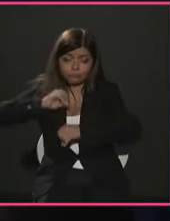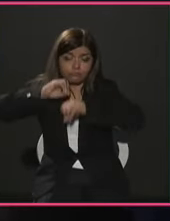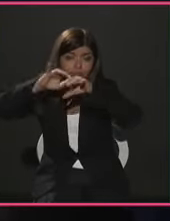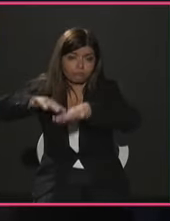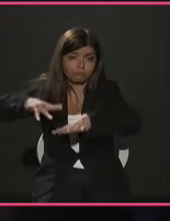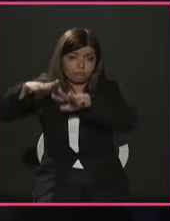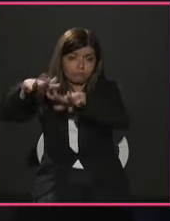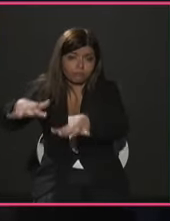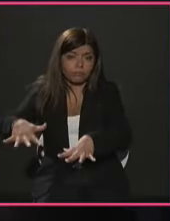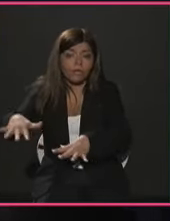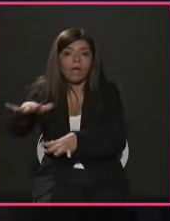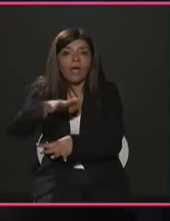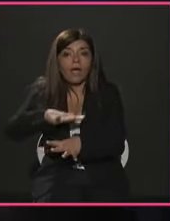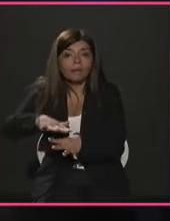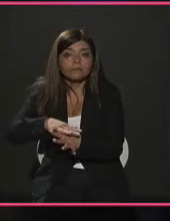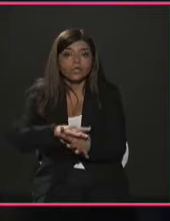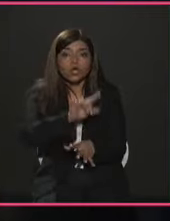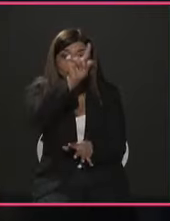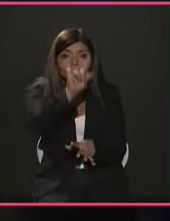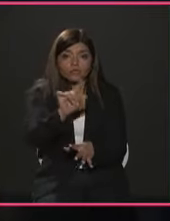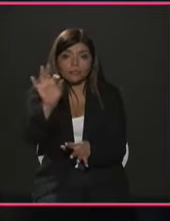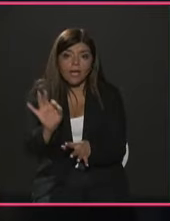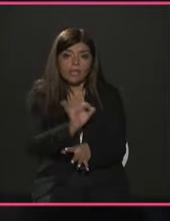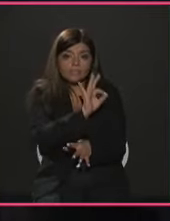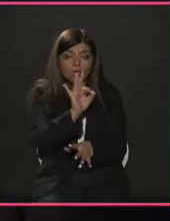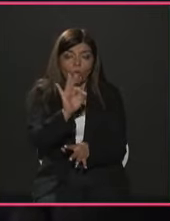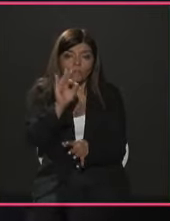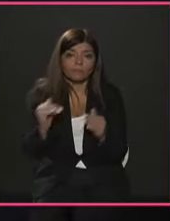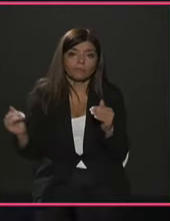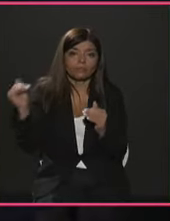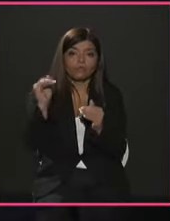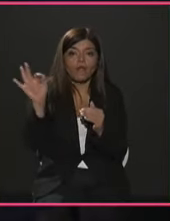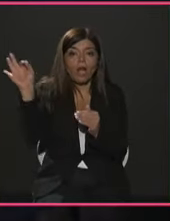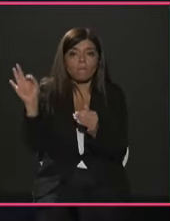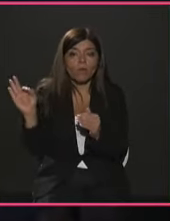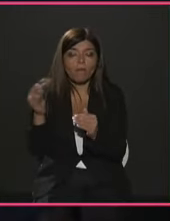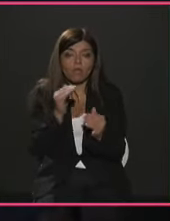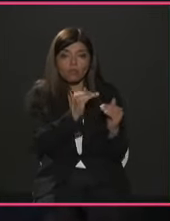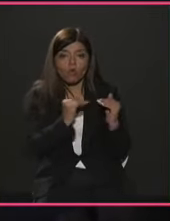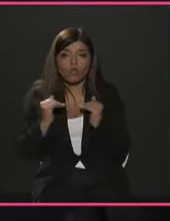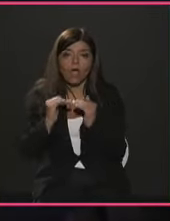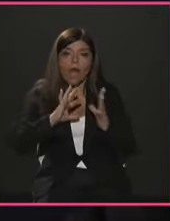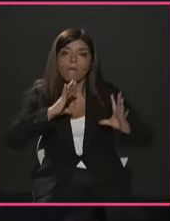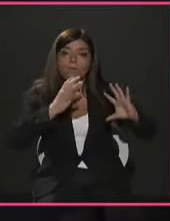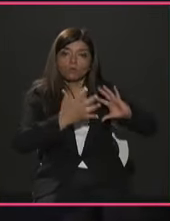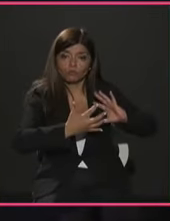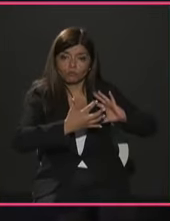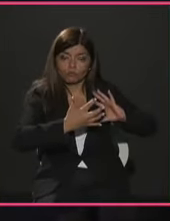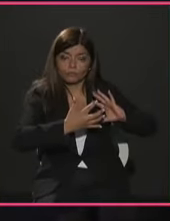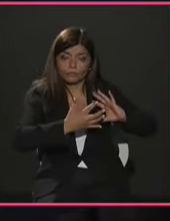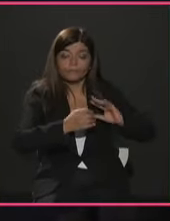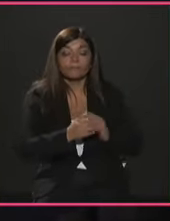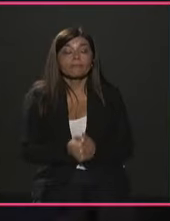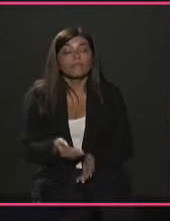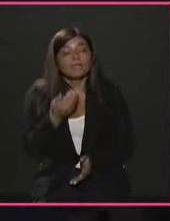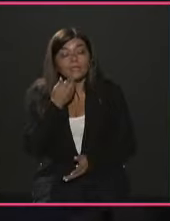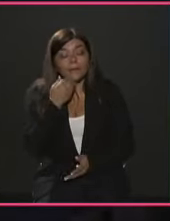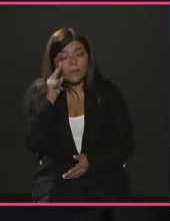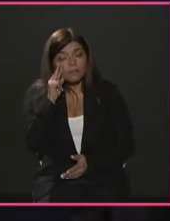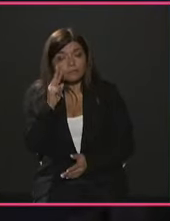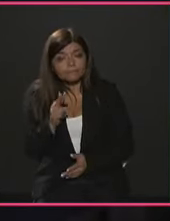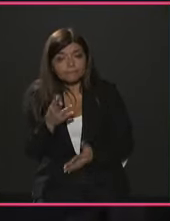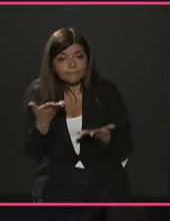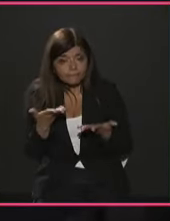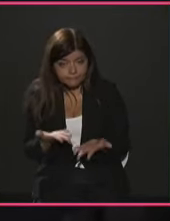agricultura donde la tasa de 50 por sobre el promedio del mundial estamos